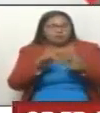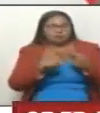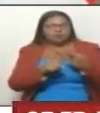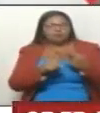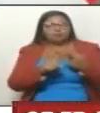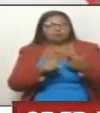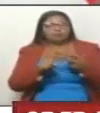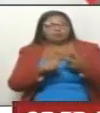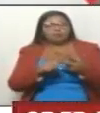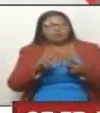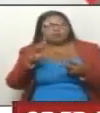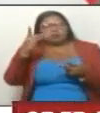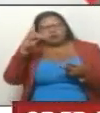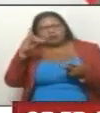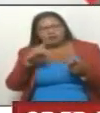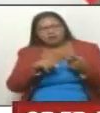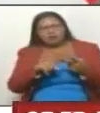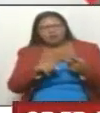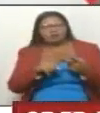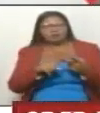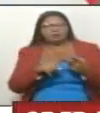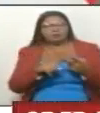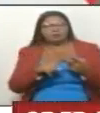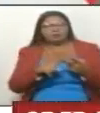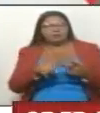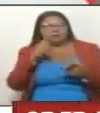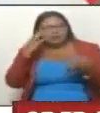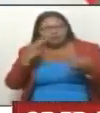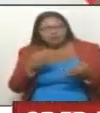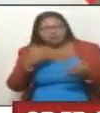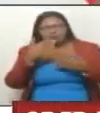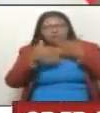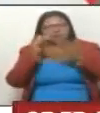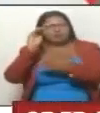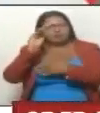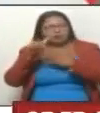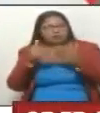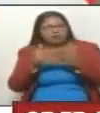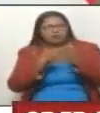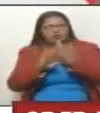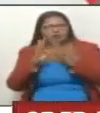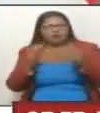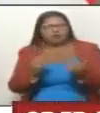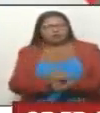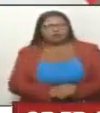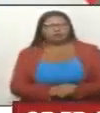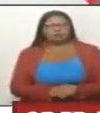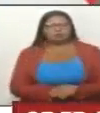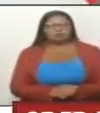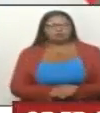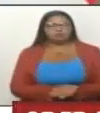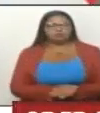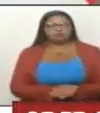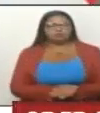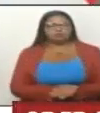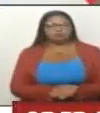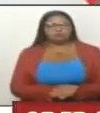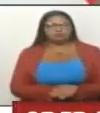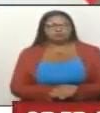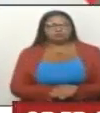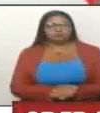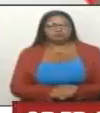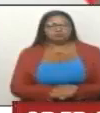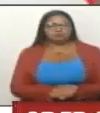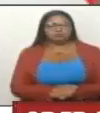fue para Bolivia. Seguramente lo será, pues eso va a desembocar en un proceso constituyente en el